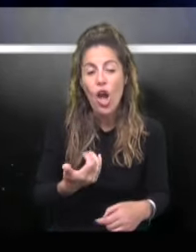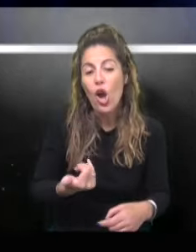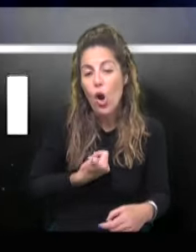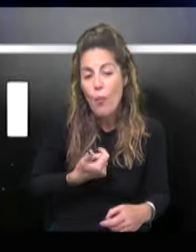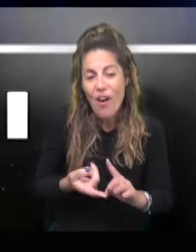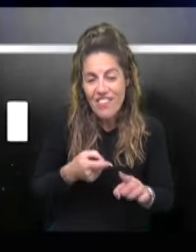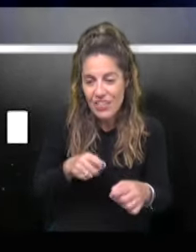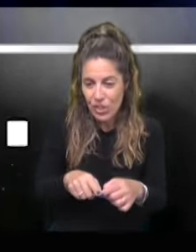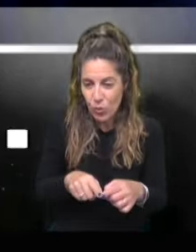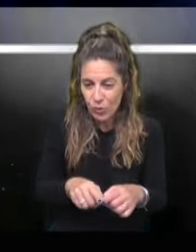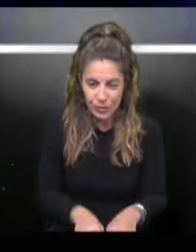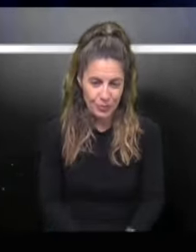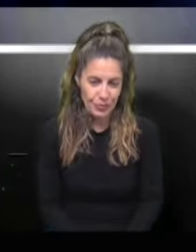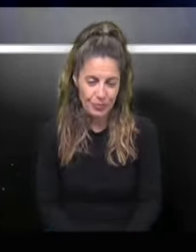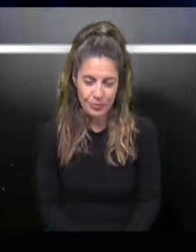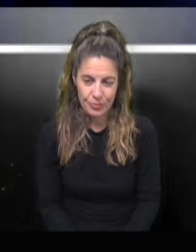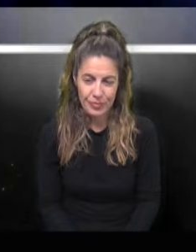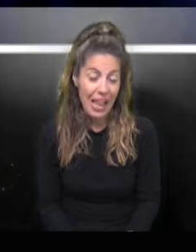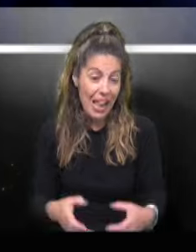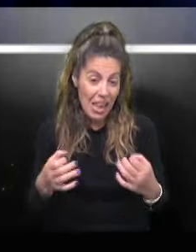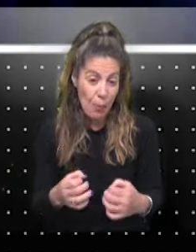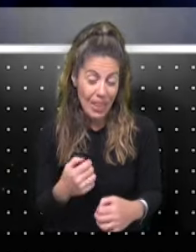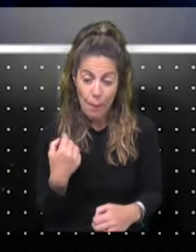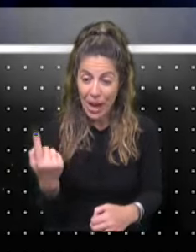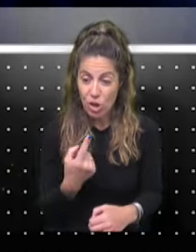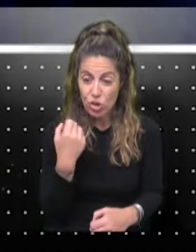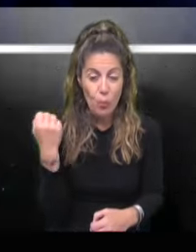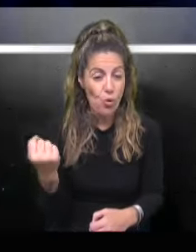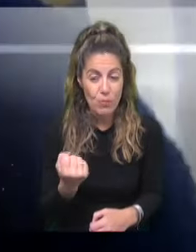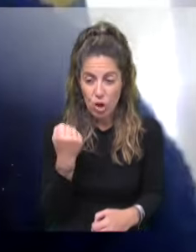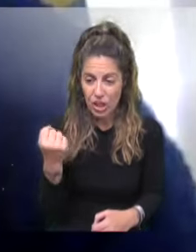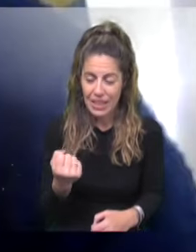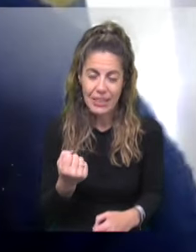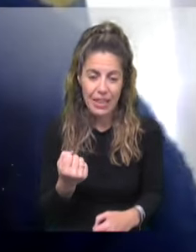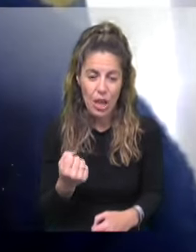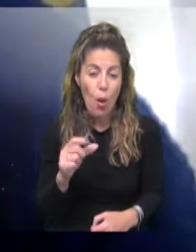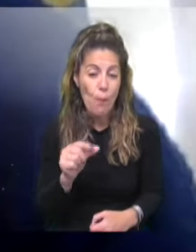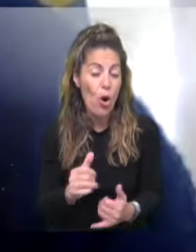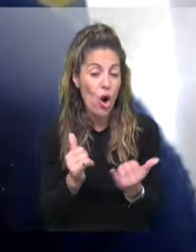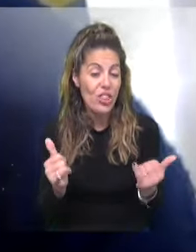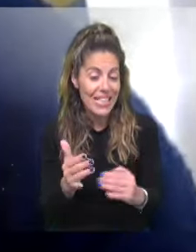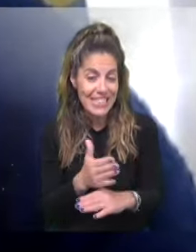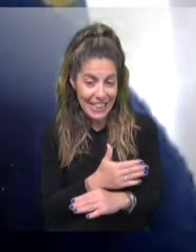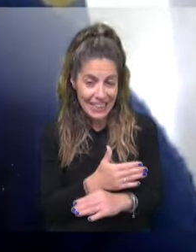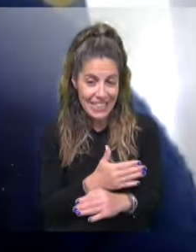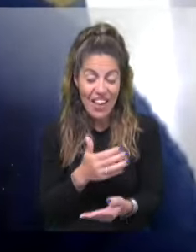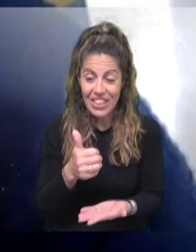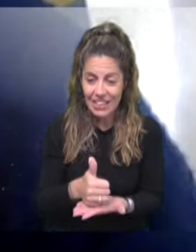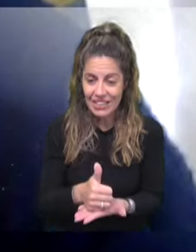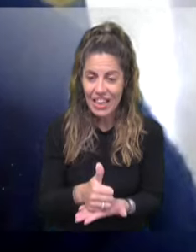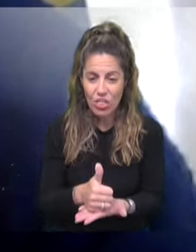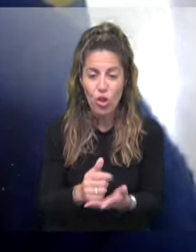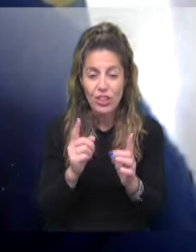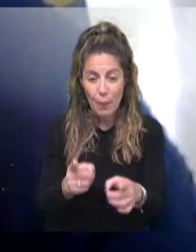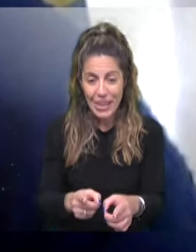ese vínculo Bueno la verdad que para nosotros es muy importante este poquitos días Antes había estado este